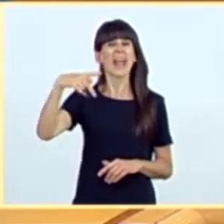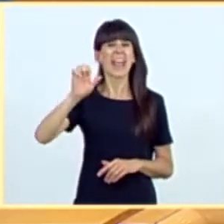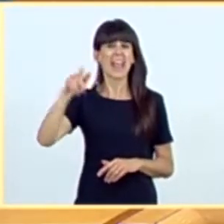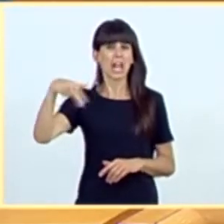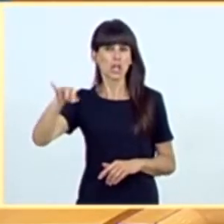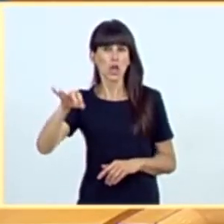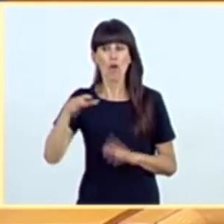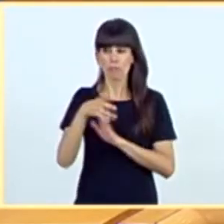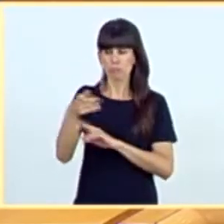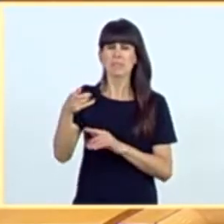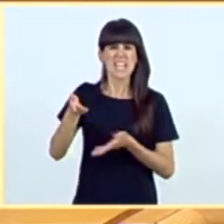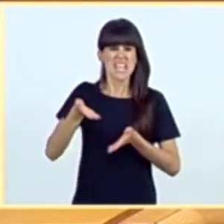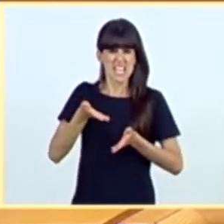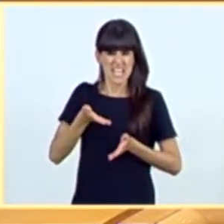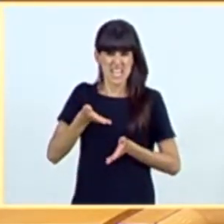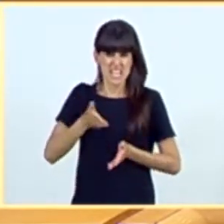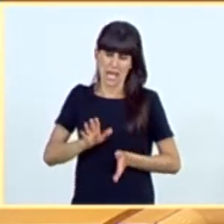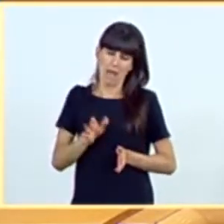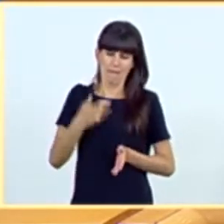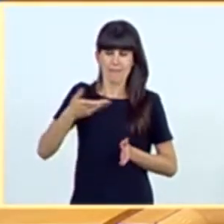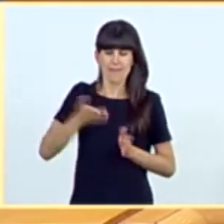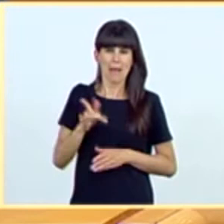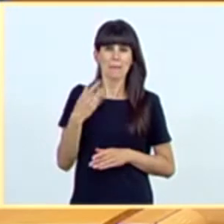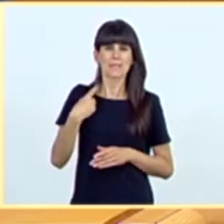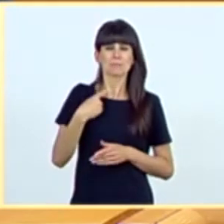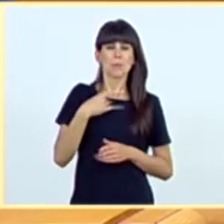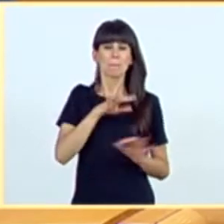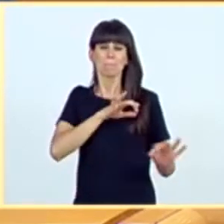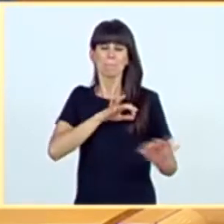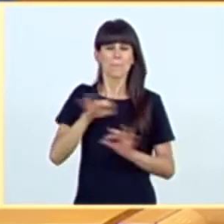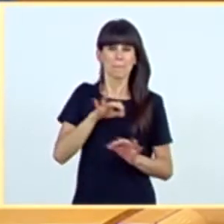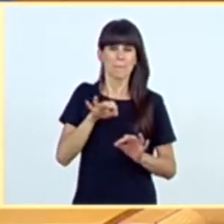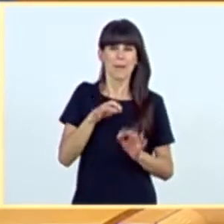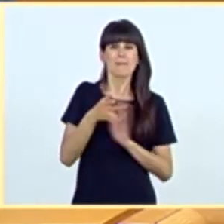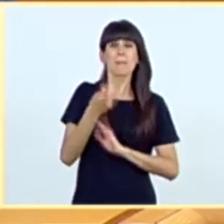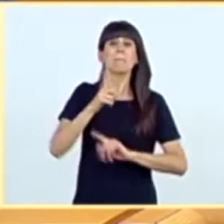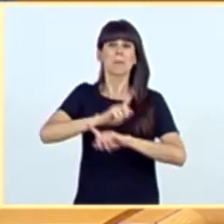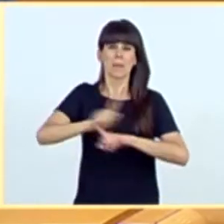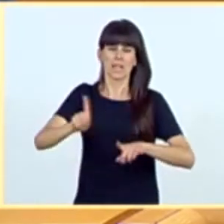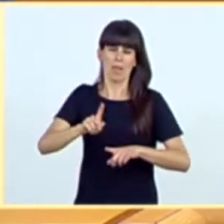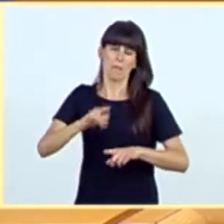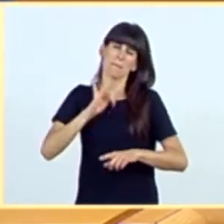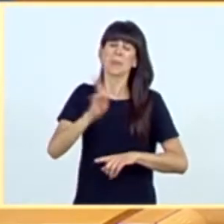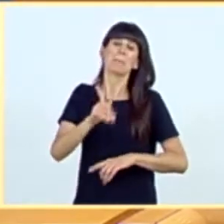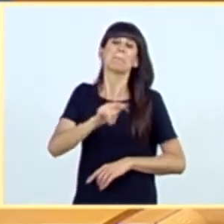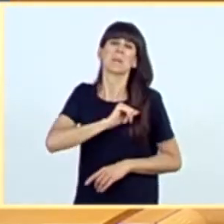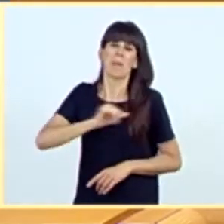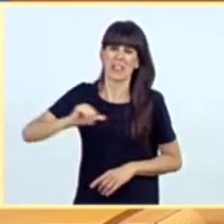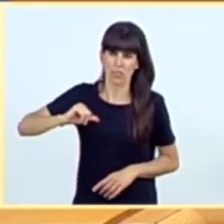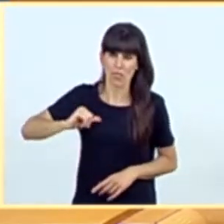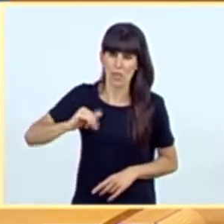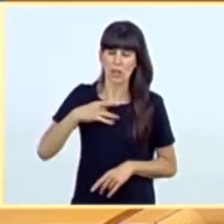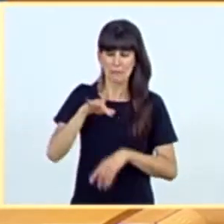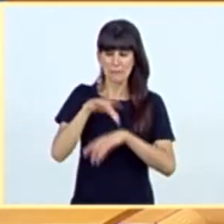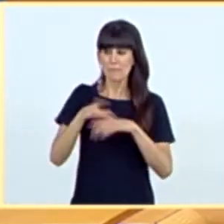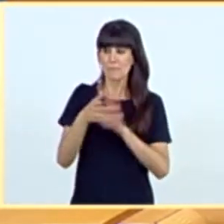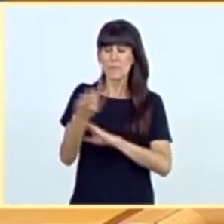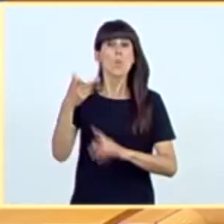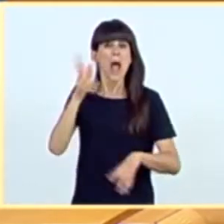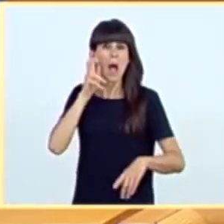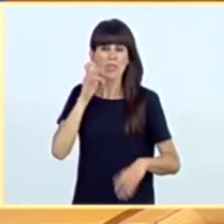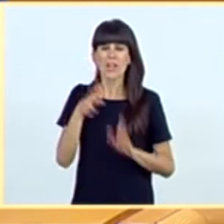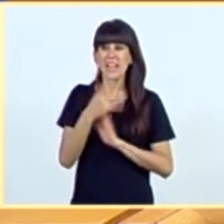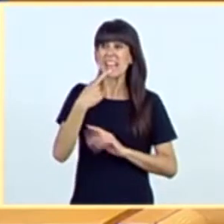de la privatización sanitaria en Madrid. Envió un audio a su gerente, señorías, escúchenlo. Llevamos en torno